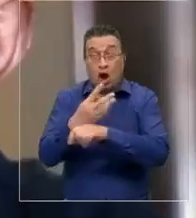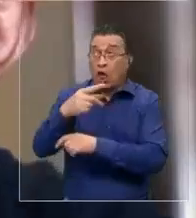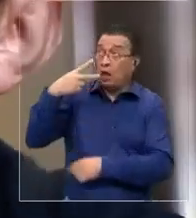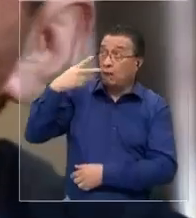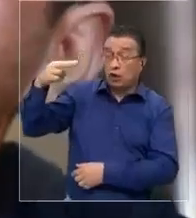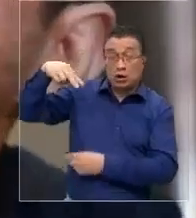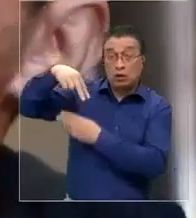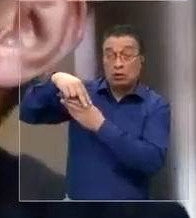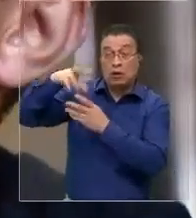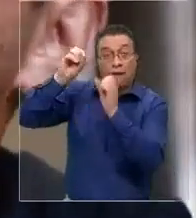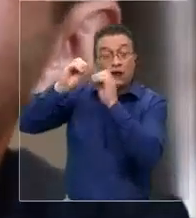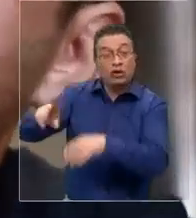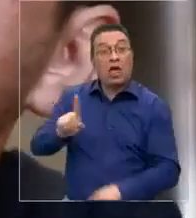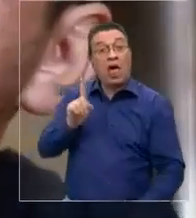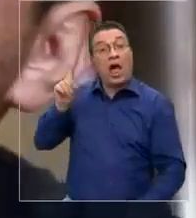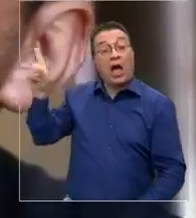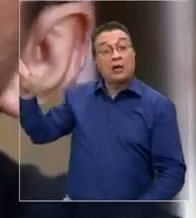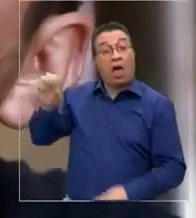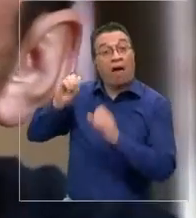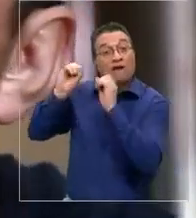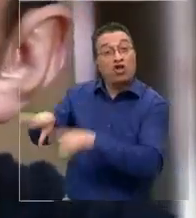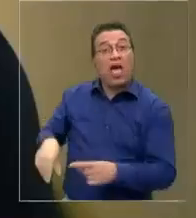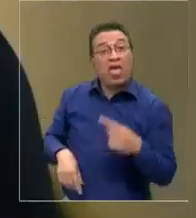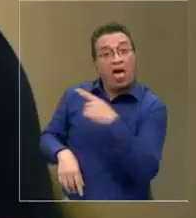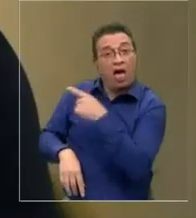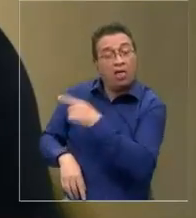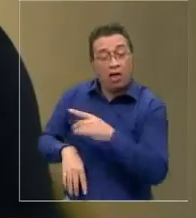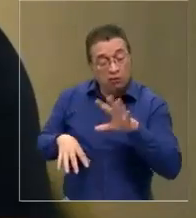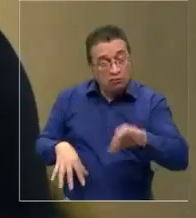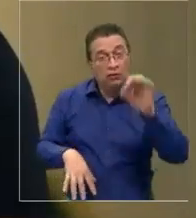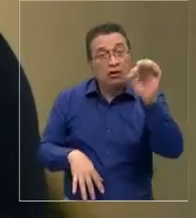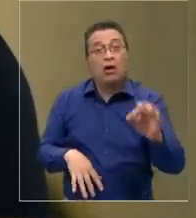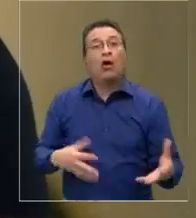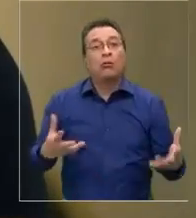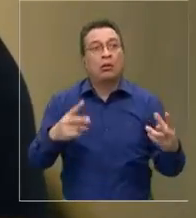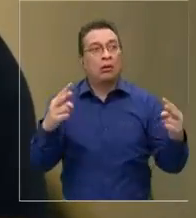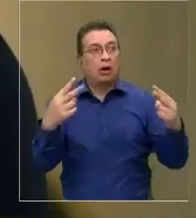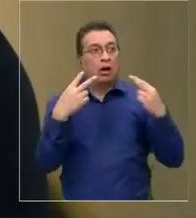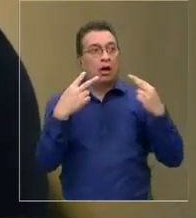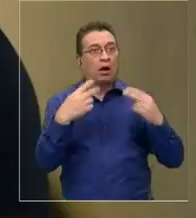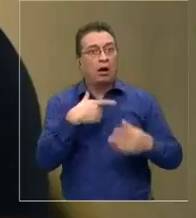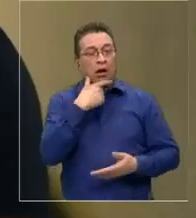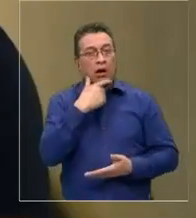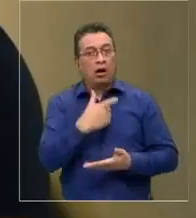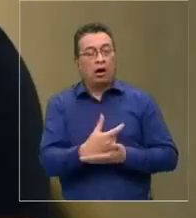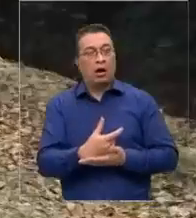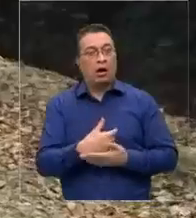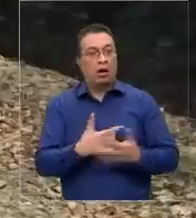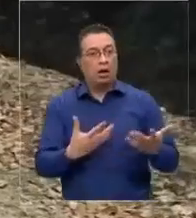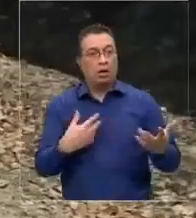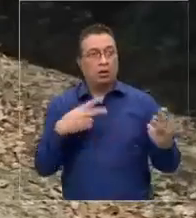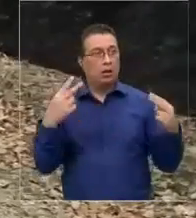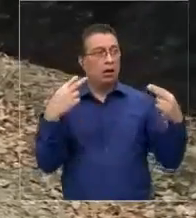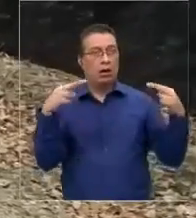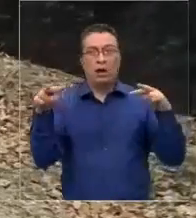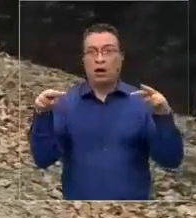ahí, quedó botada allá porque estos señores la dejaron botada allá. Ahí me miraron perplejo. Si miraban unos contra otros.